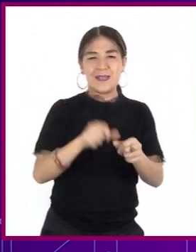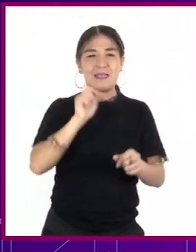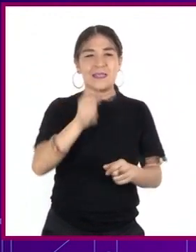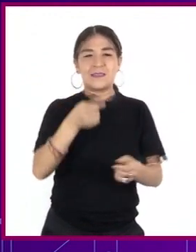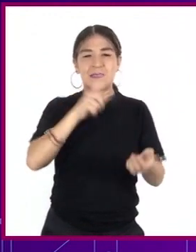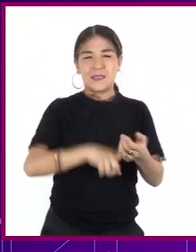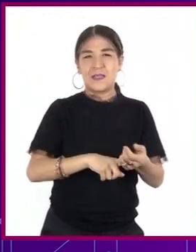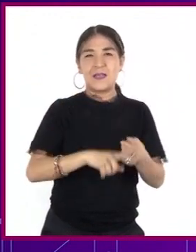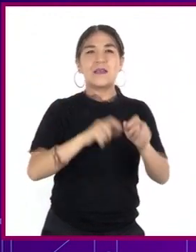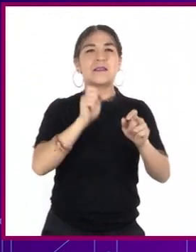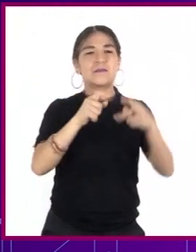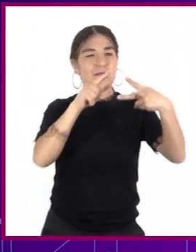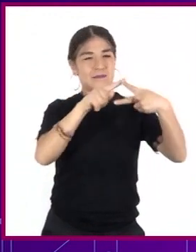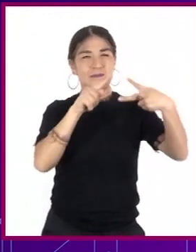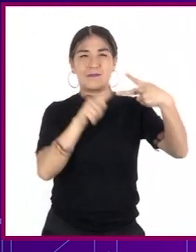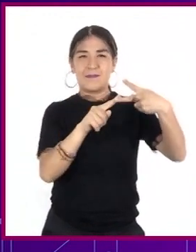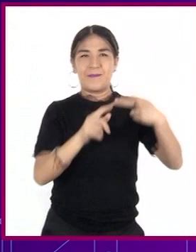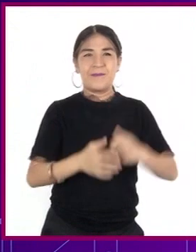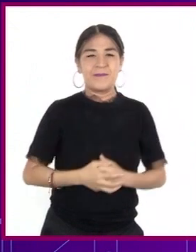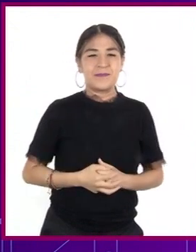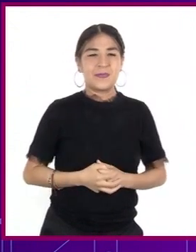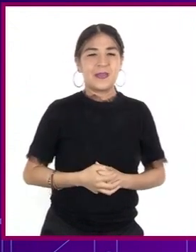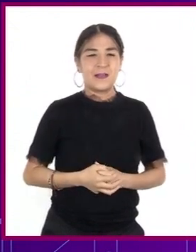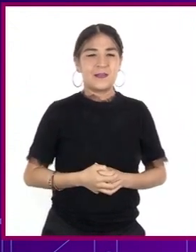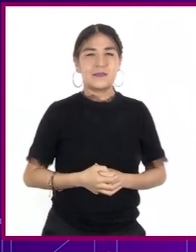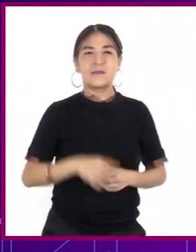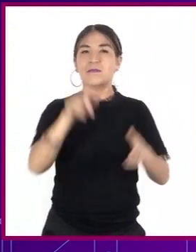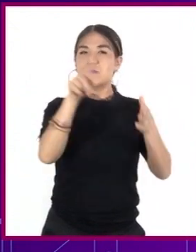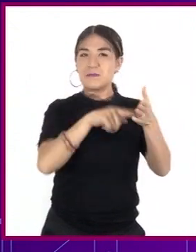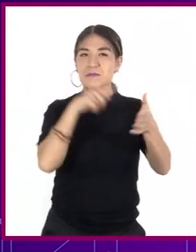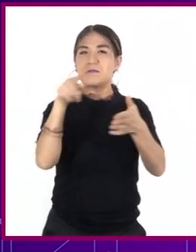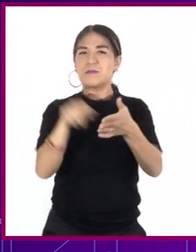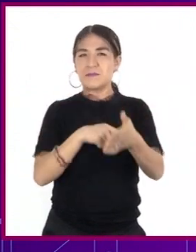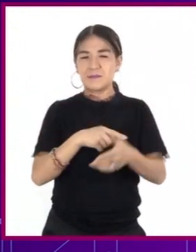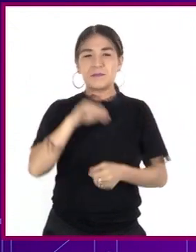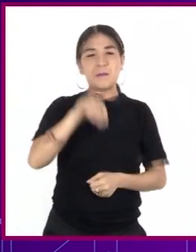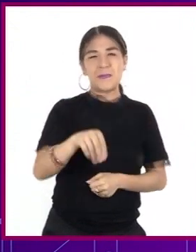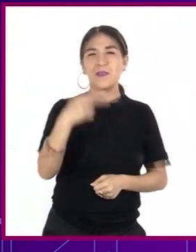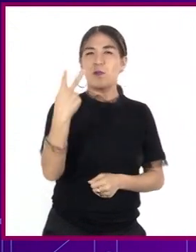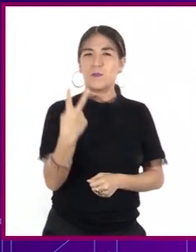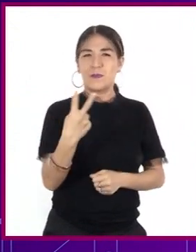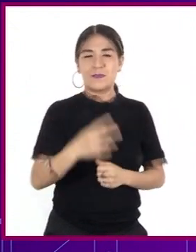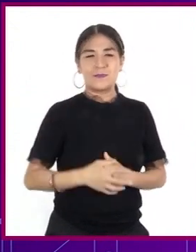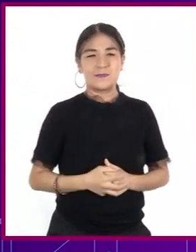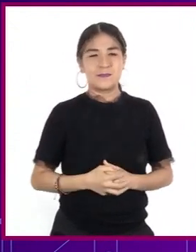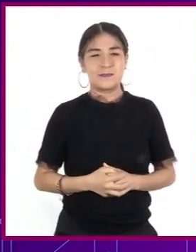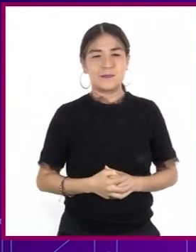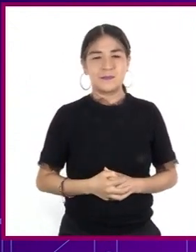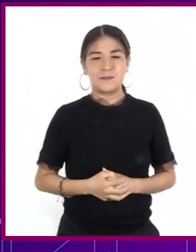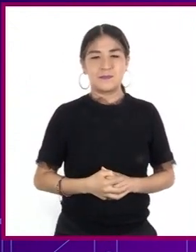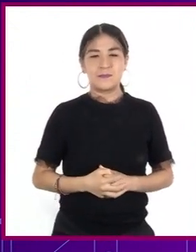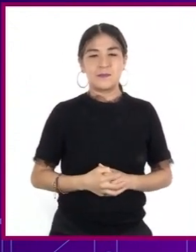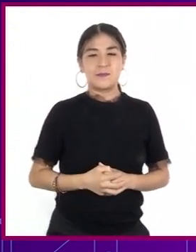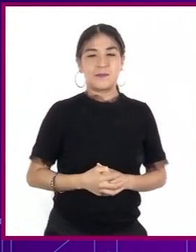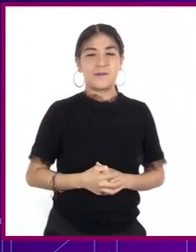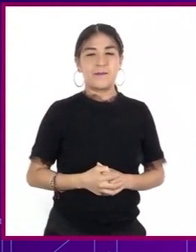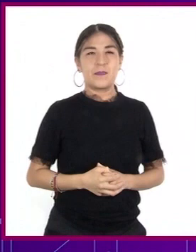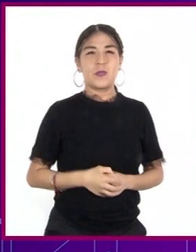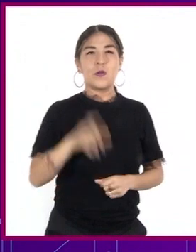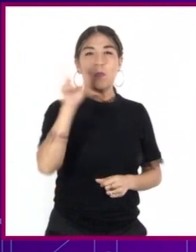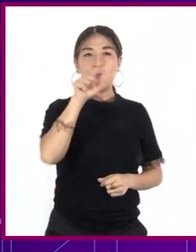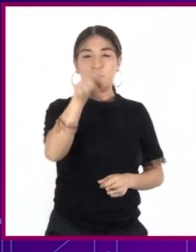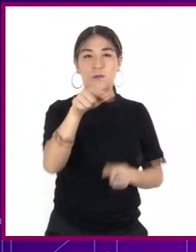en el numerador y en el denominador, en este caso, los metros cuadrados. Al realizar